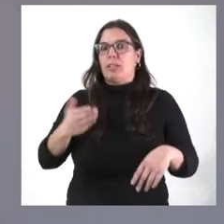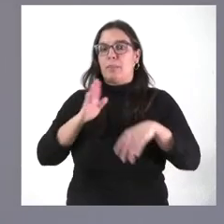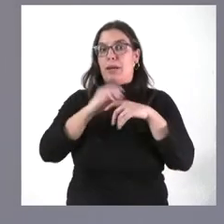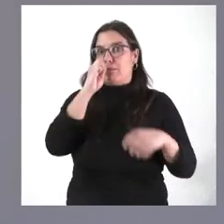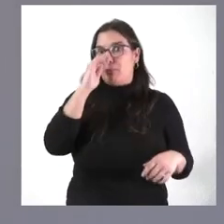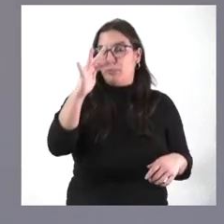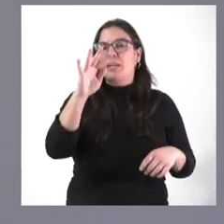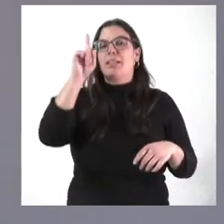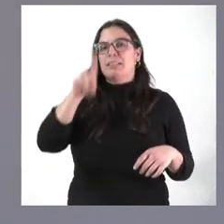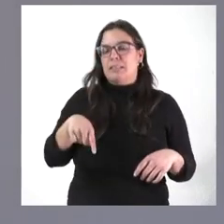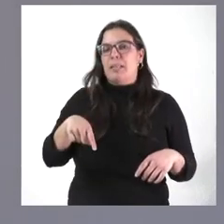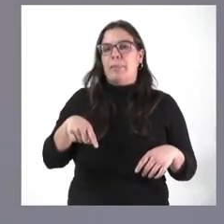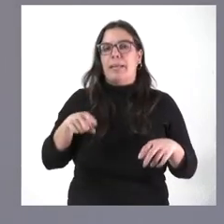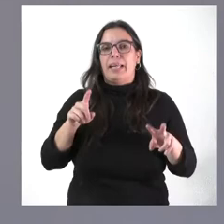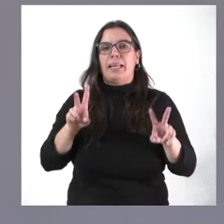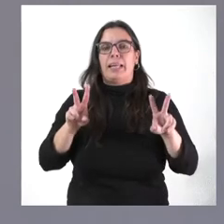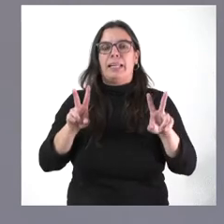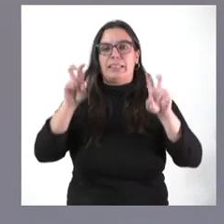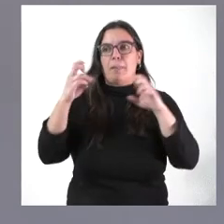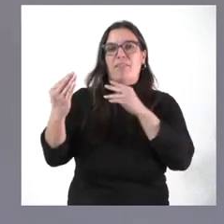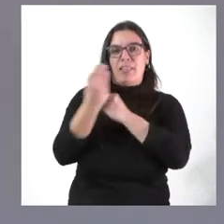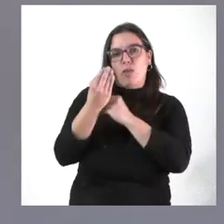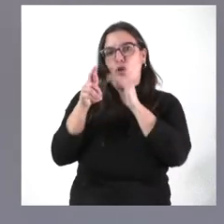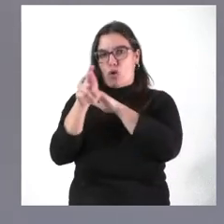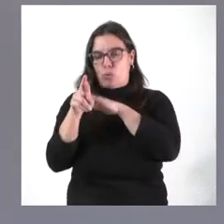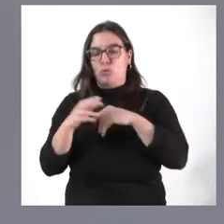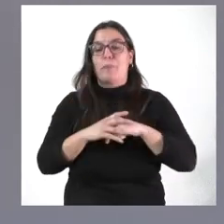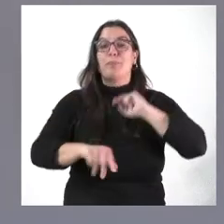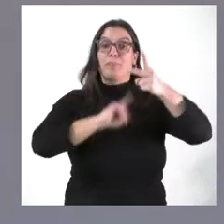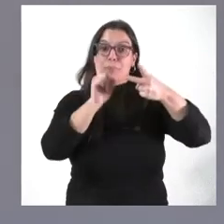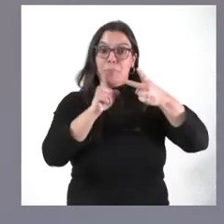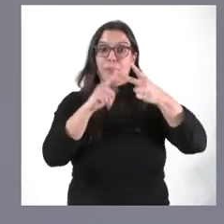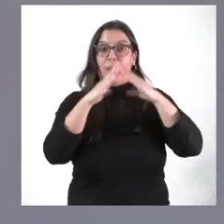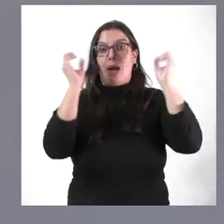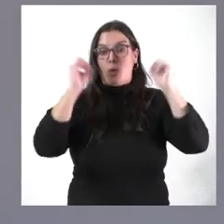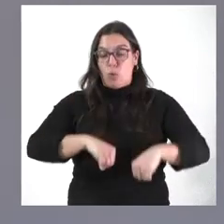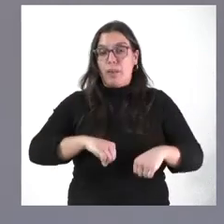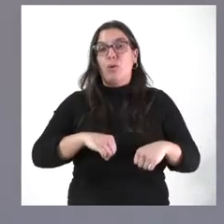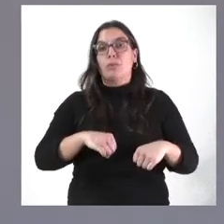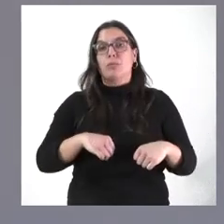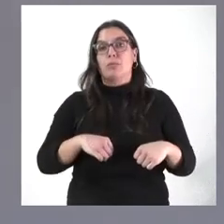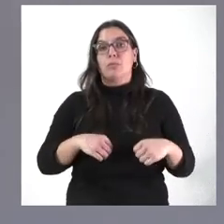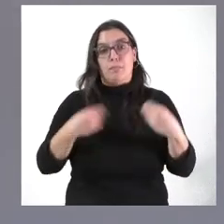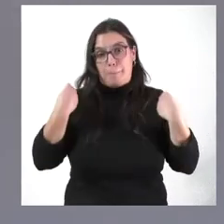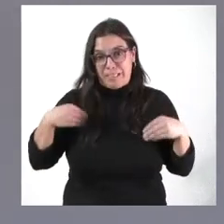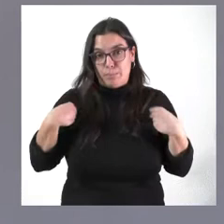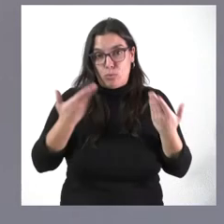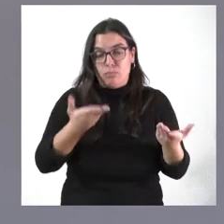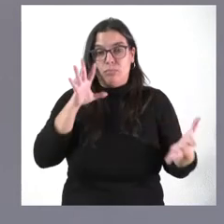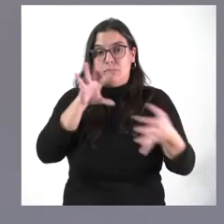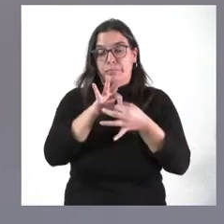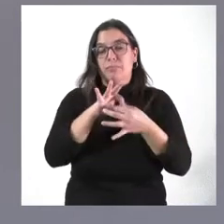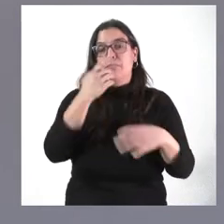también en materia de financiación y recursos y el segundo acuerdo en este mismo sentido